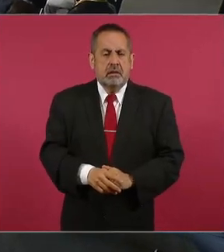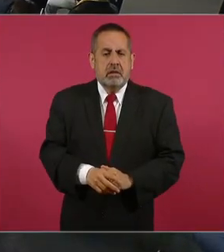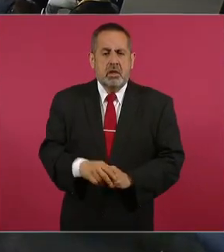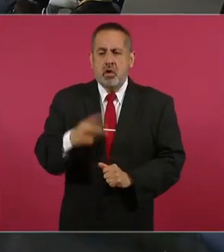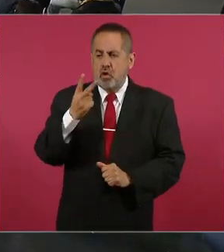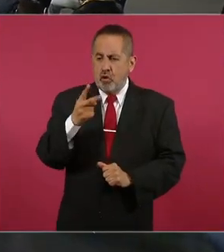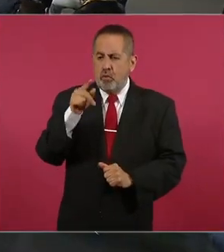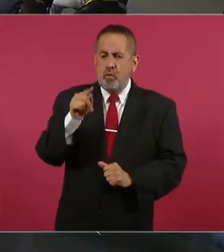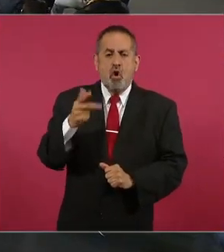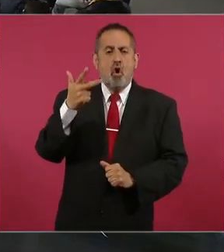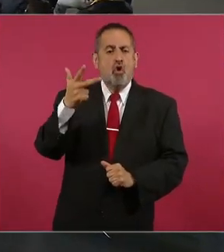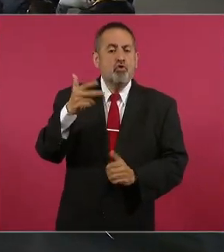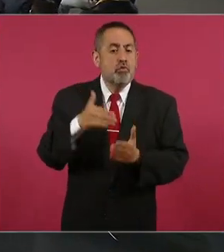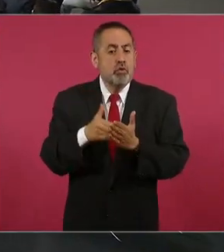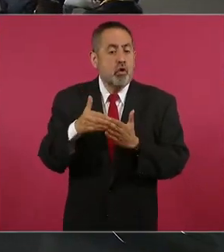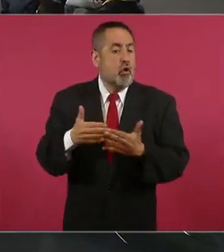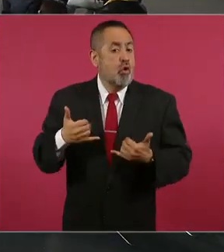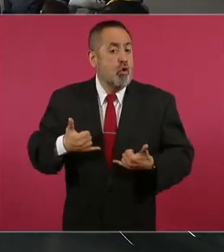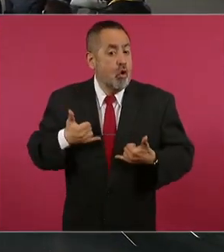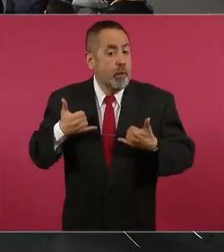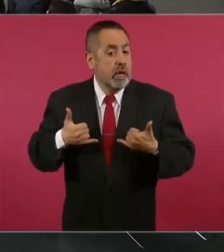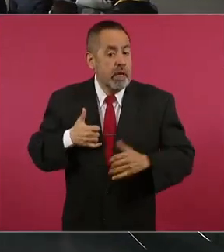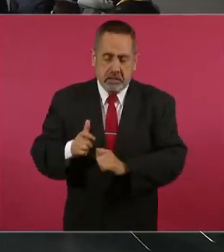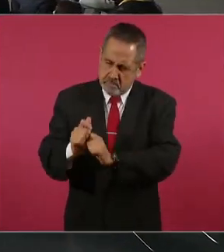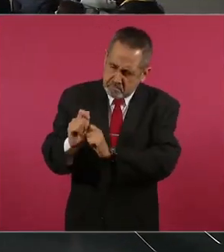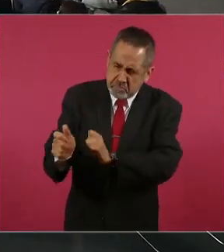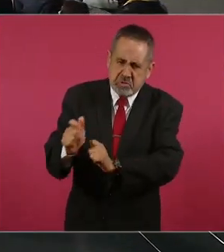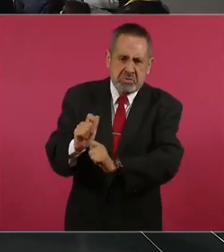2.8 millones de beneficiarios.